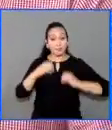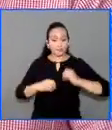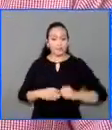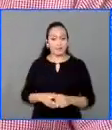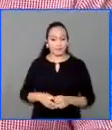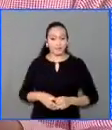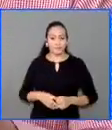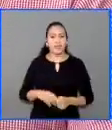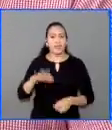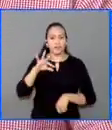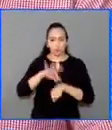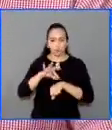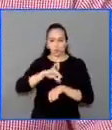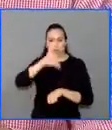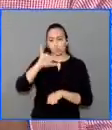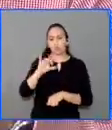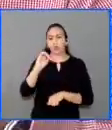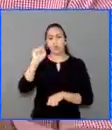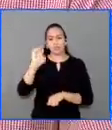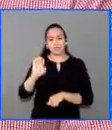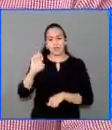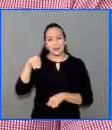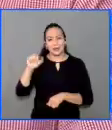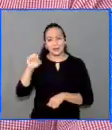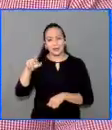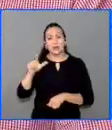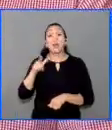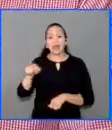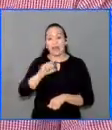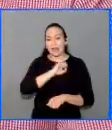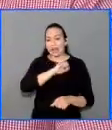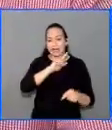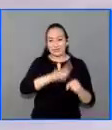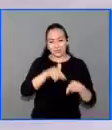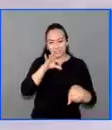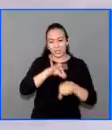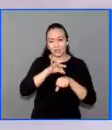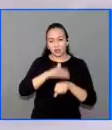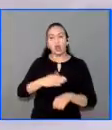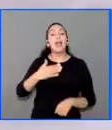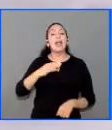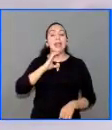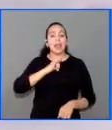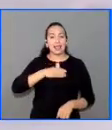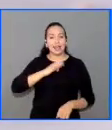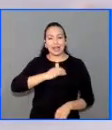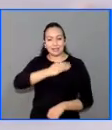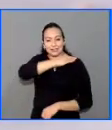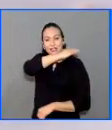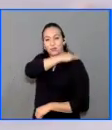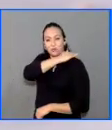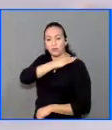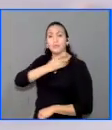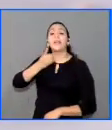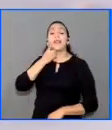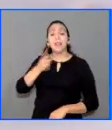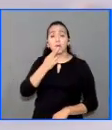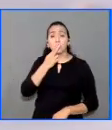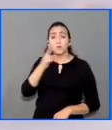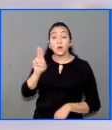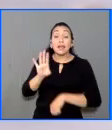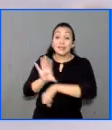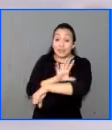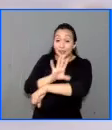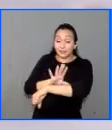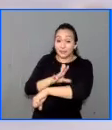José Manuel Mier, especialista en cáncer de pulmón, explicó que los cigarrillos electrónicos o vapeadores representan menos riesgo